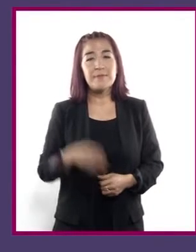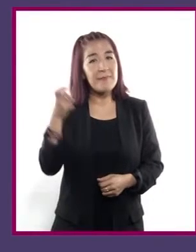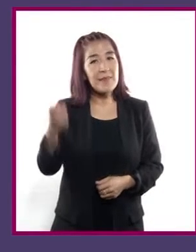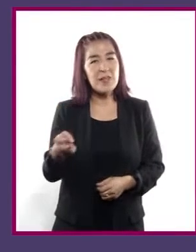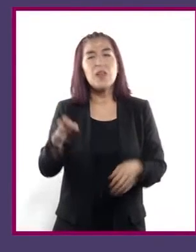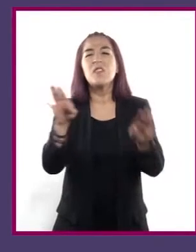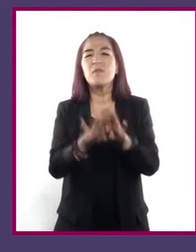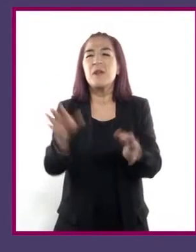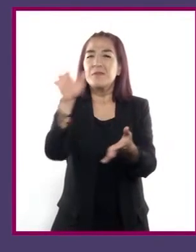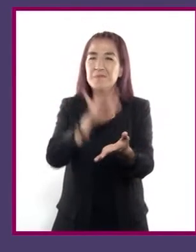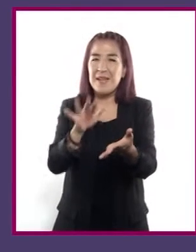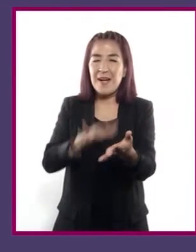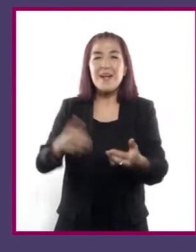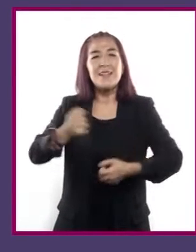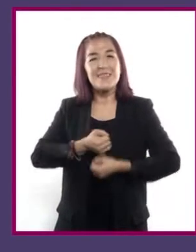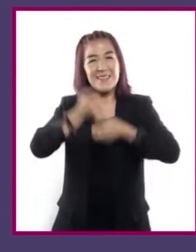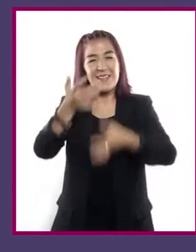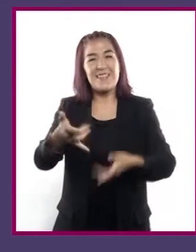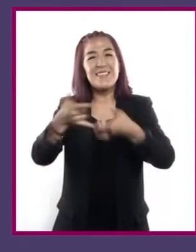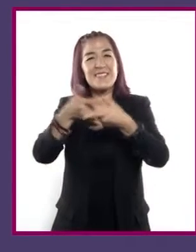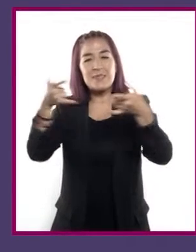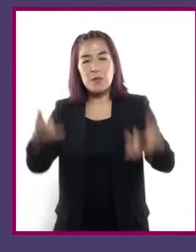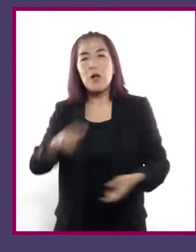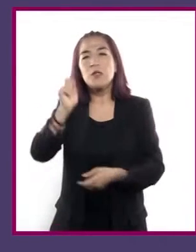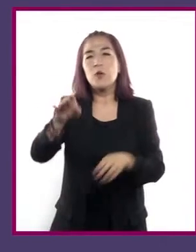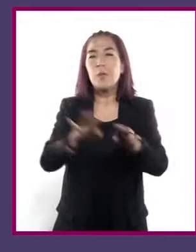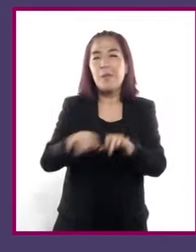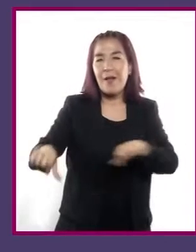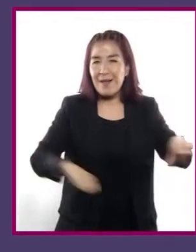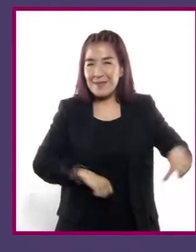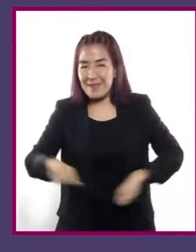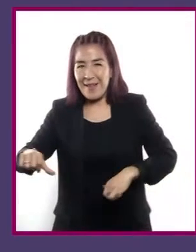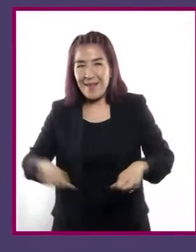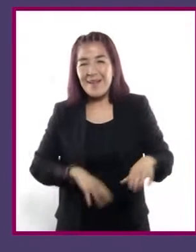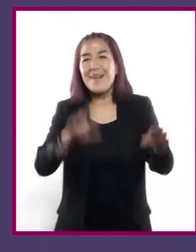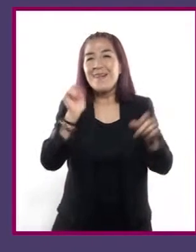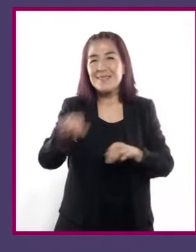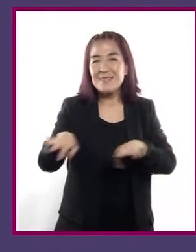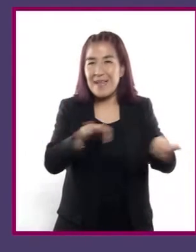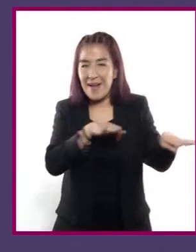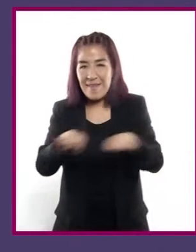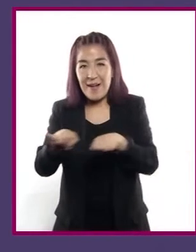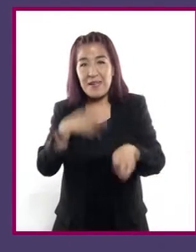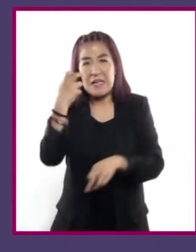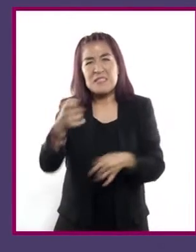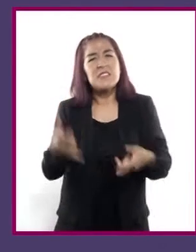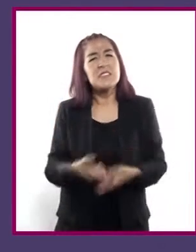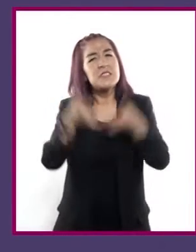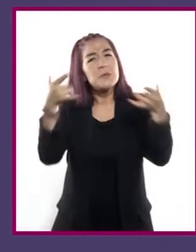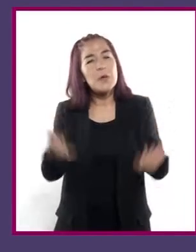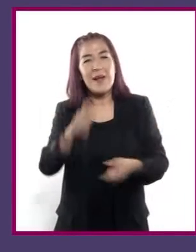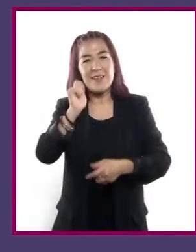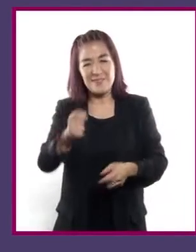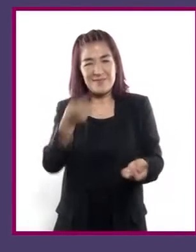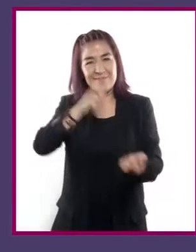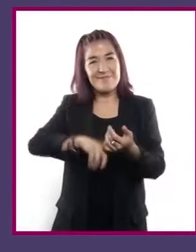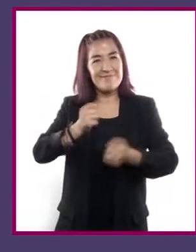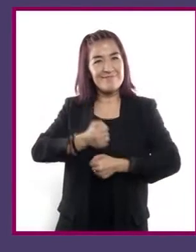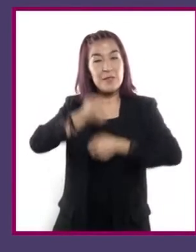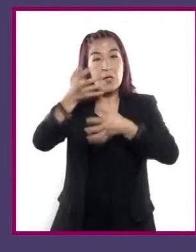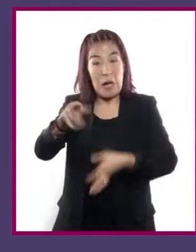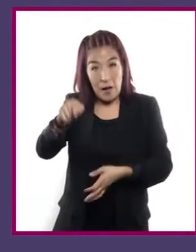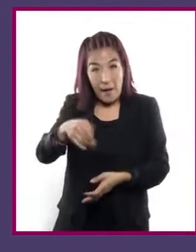una novela que pertenece al género de ficción. Sin embargo, la historia está inspirada en un